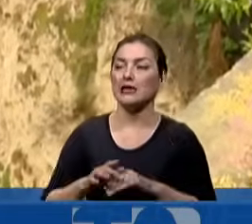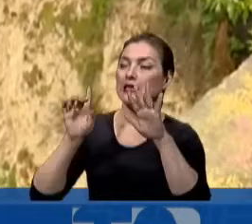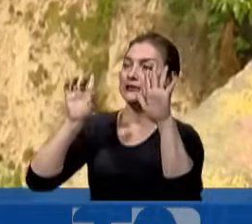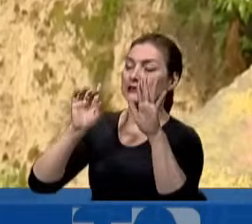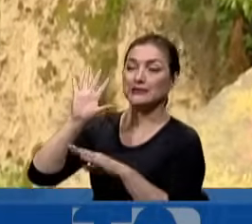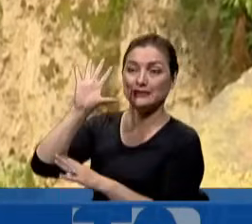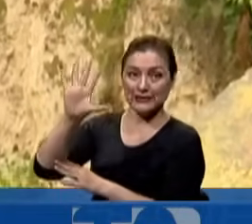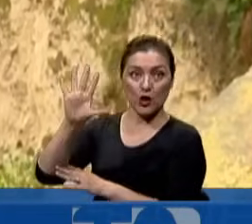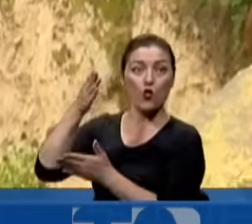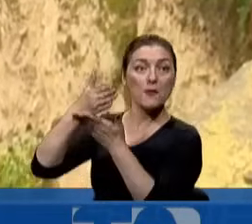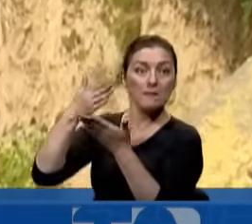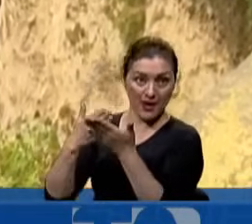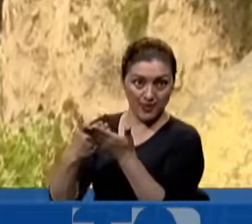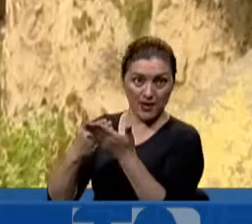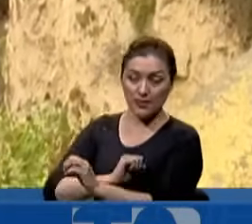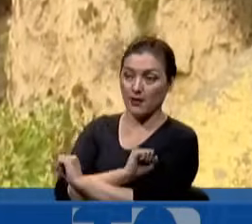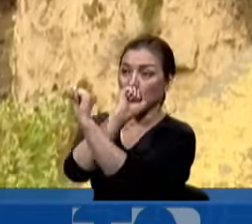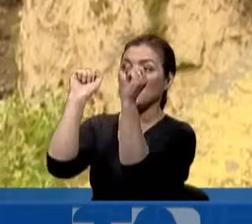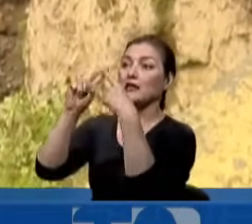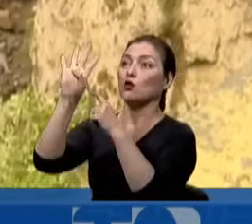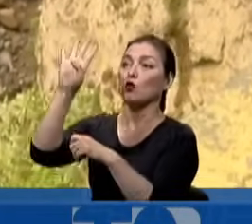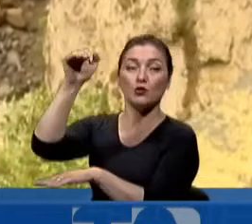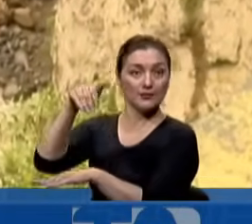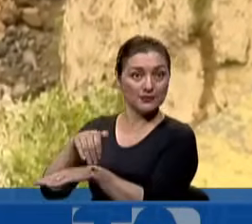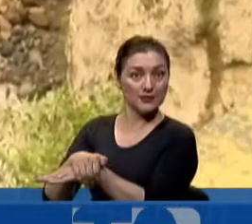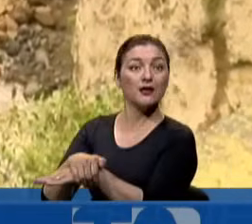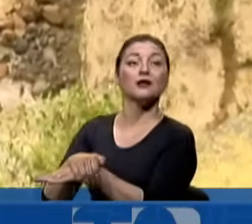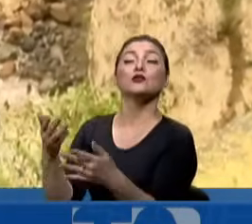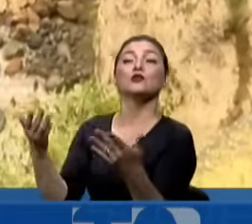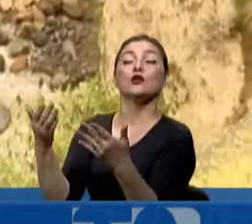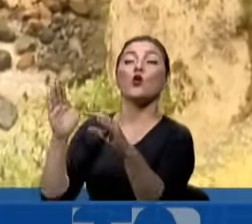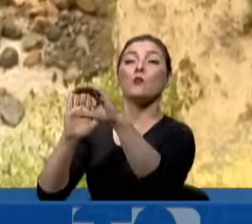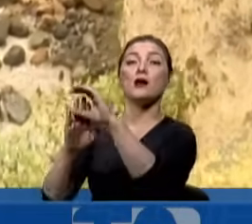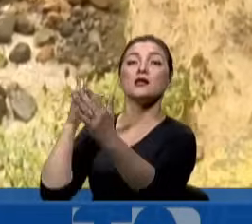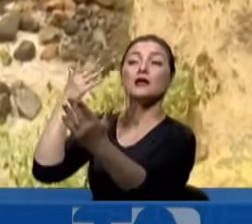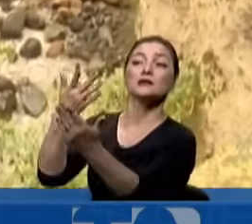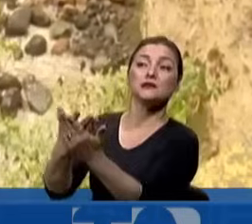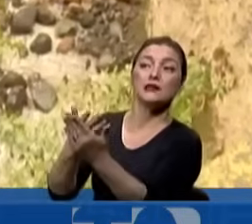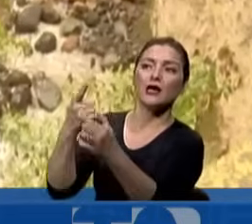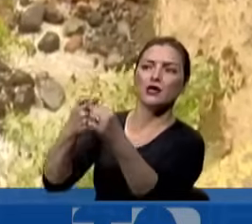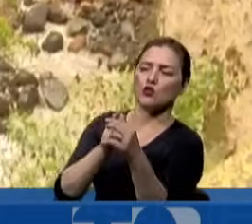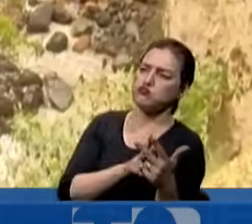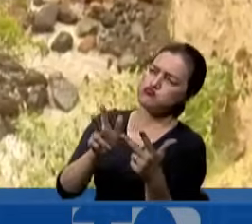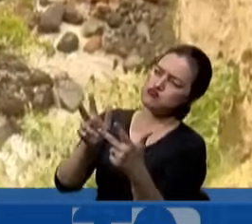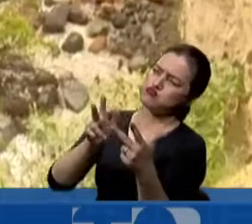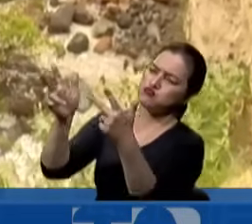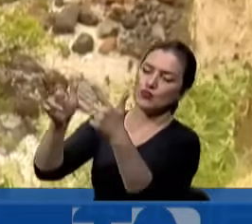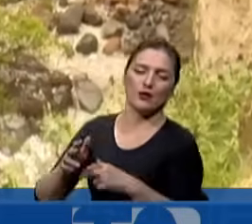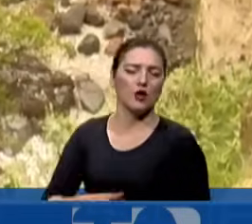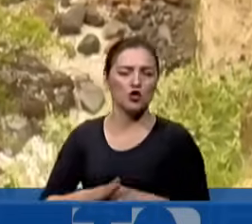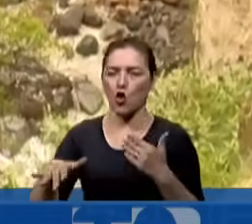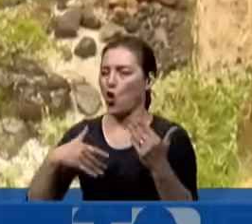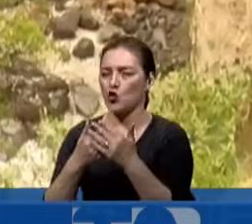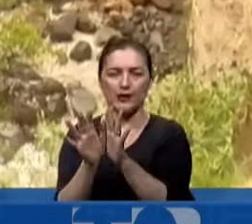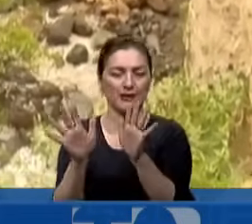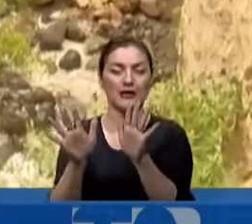05 horas 30 hasta las 16 horas en sentido Cumbayá Quito, todo tráfico. Desde las